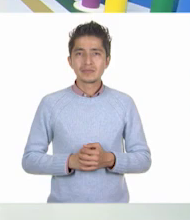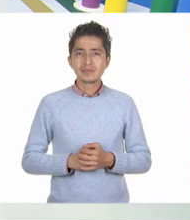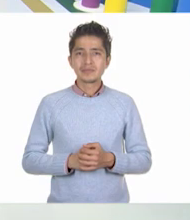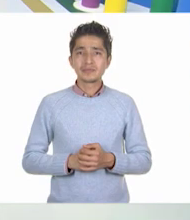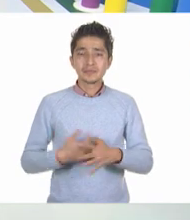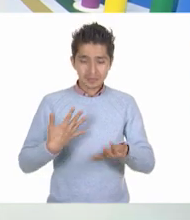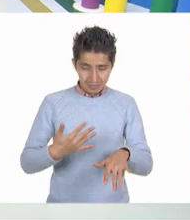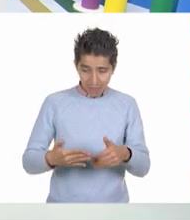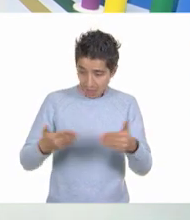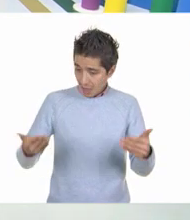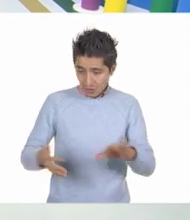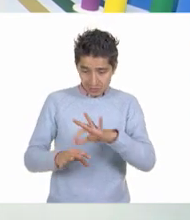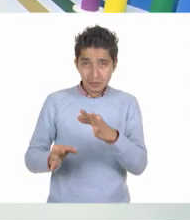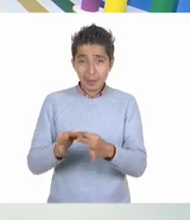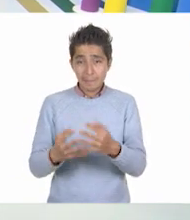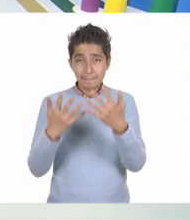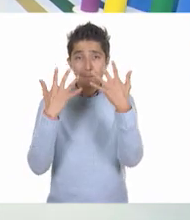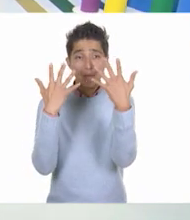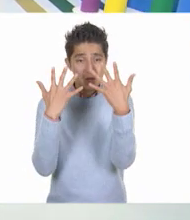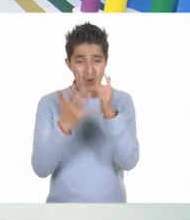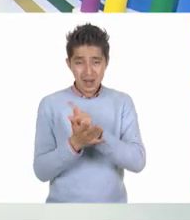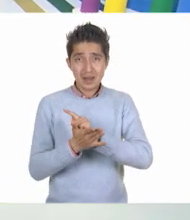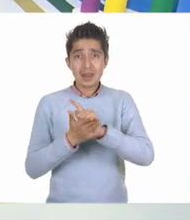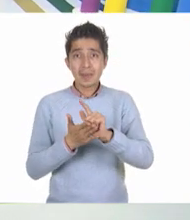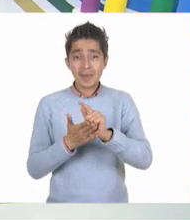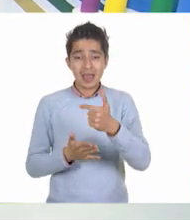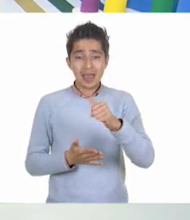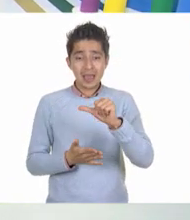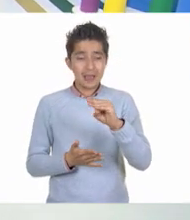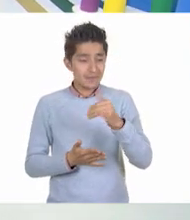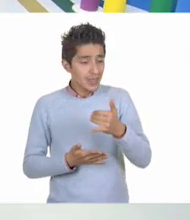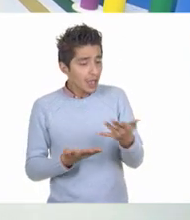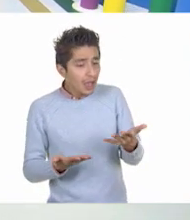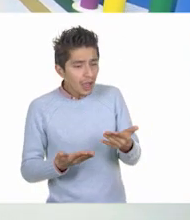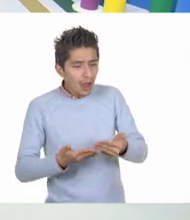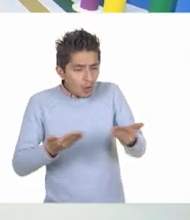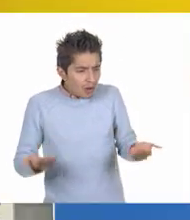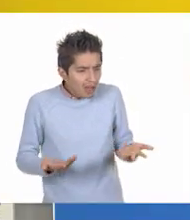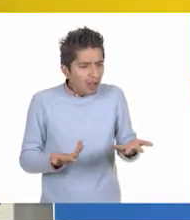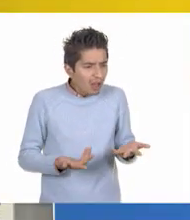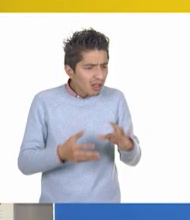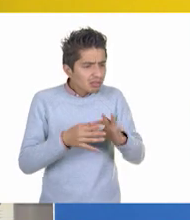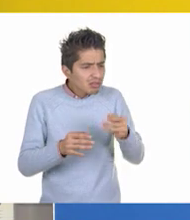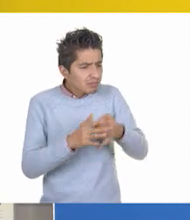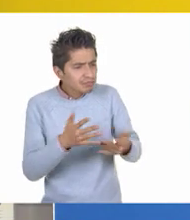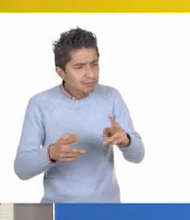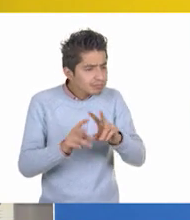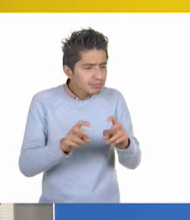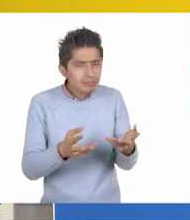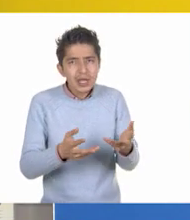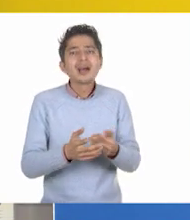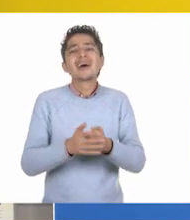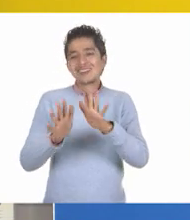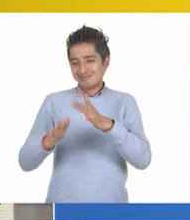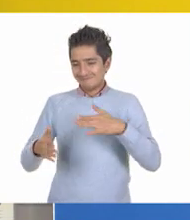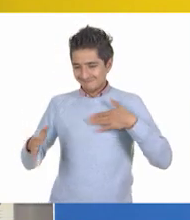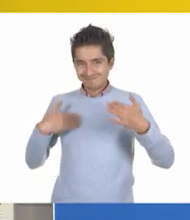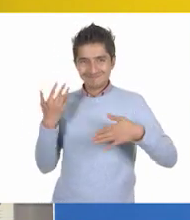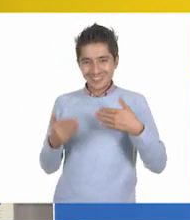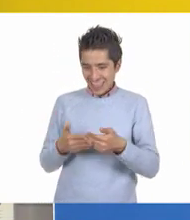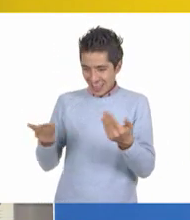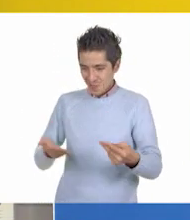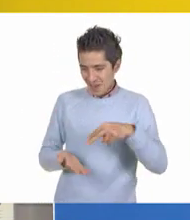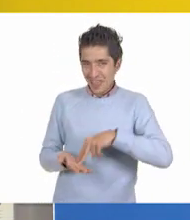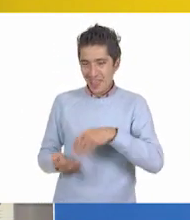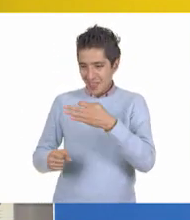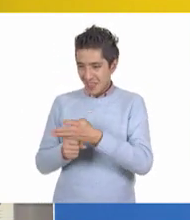Y ahora sí, con nuestras manos perfectamente limpias, Gaby, ¿qué vamos a ver el día de hoy? Pues María, me alegra mucho estar con ustedes una